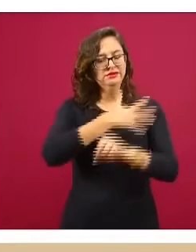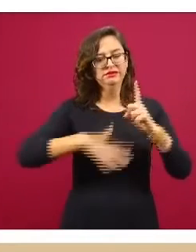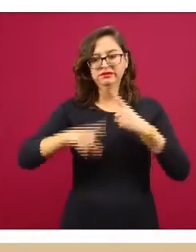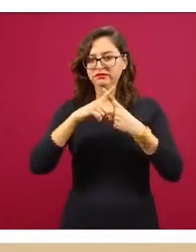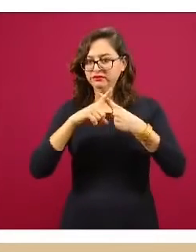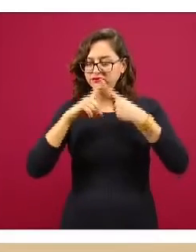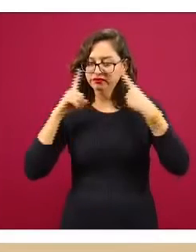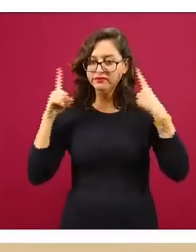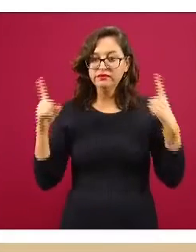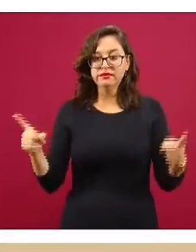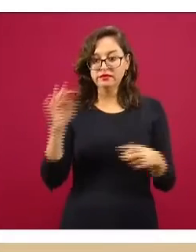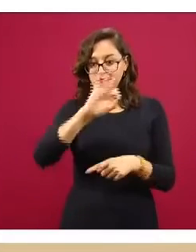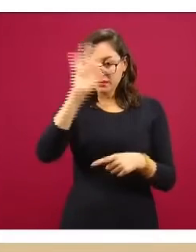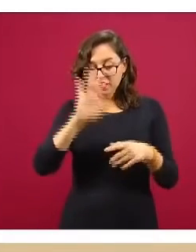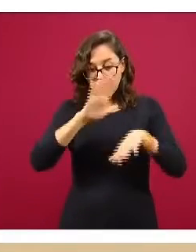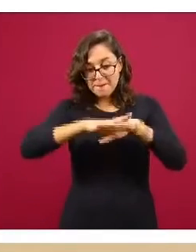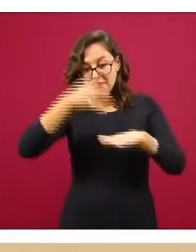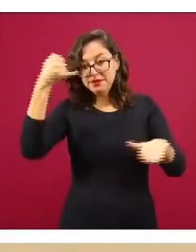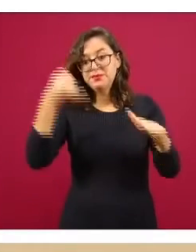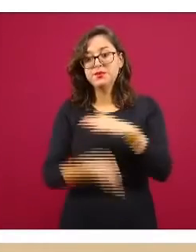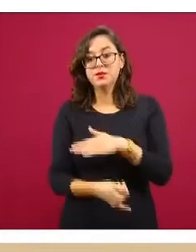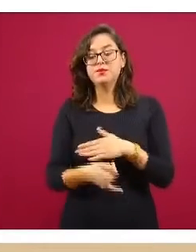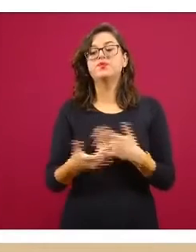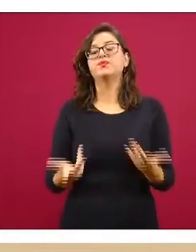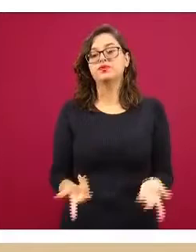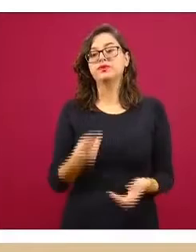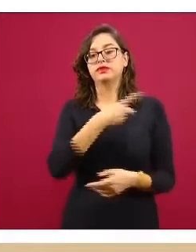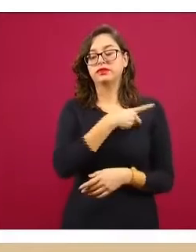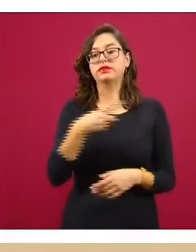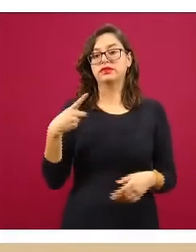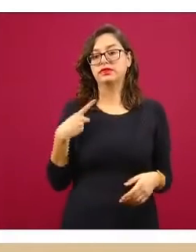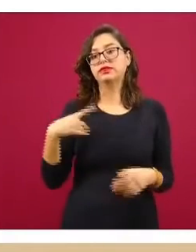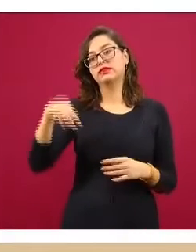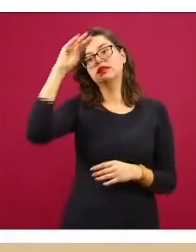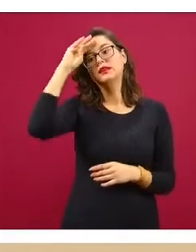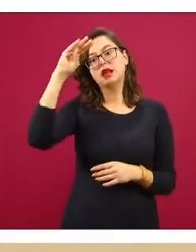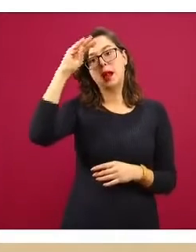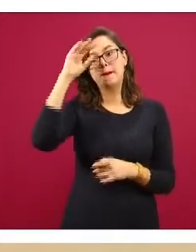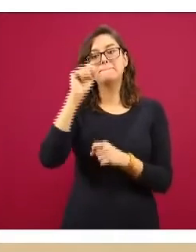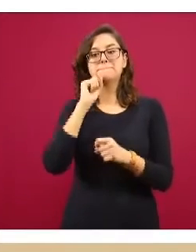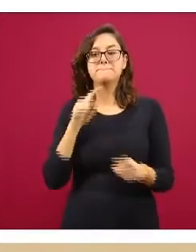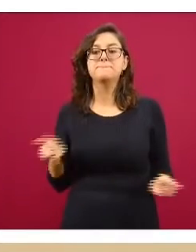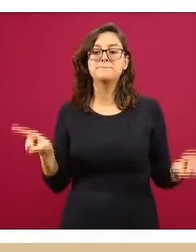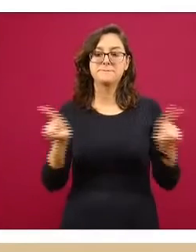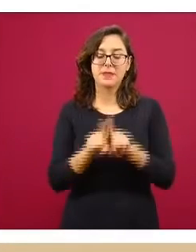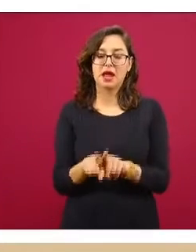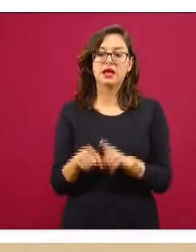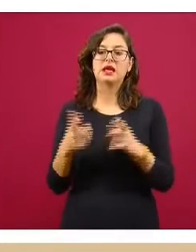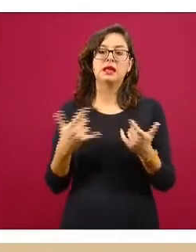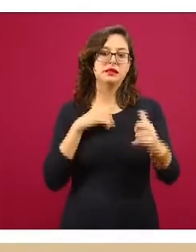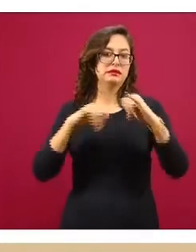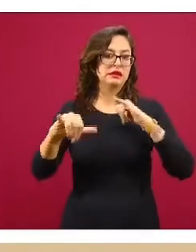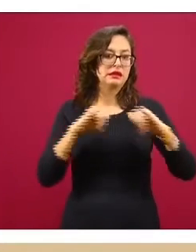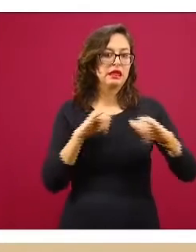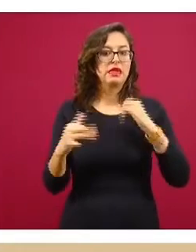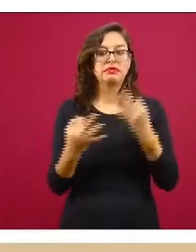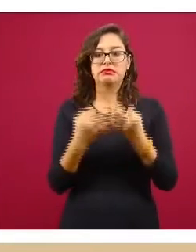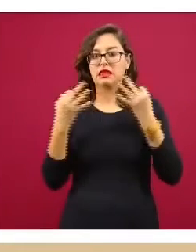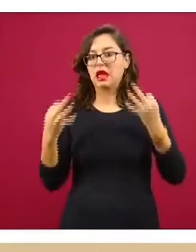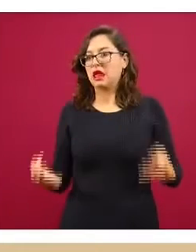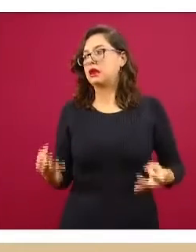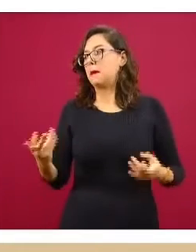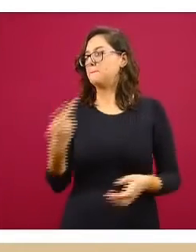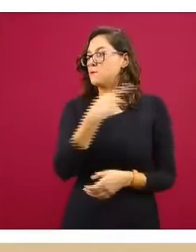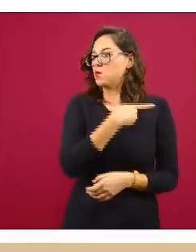las tasas y ya los análisis más específicos, pues deberán considerar también los factores demográficos, los factores de